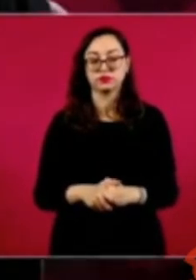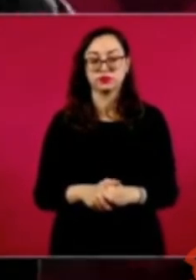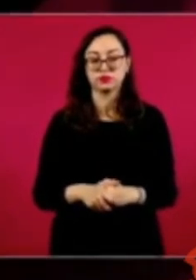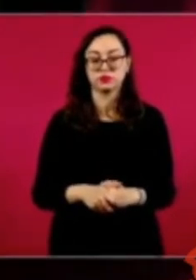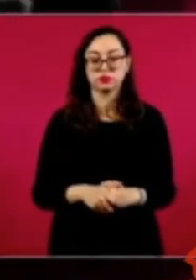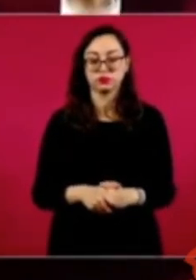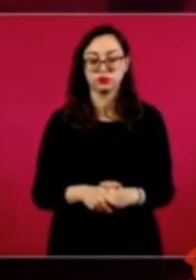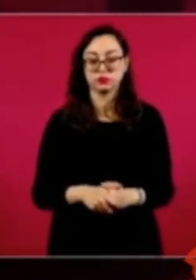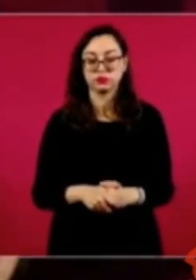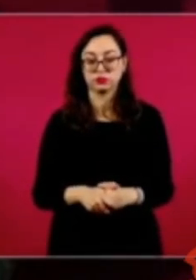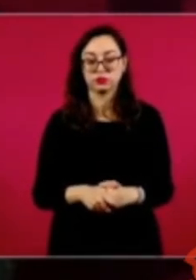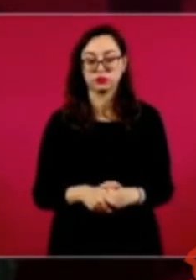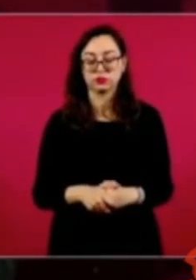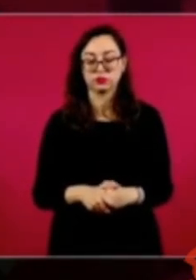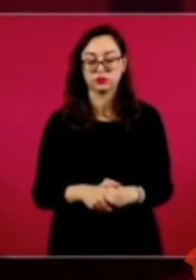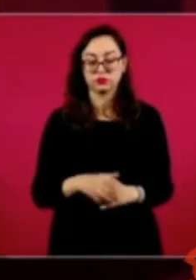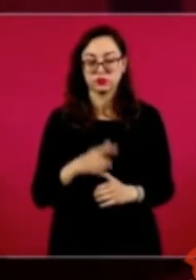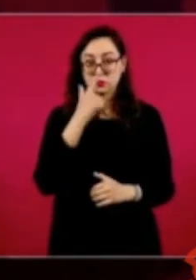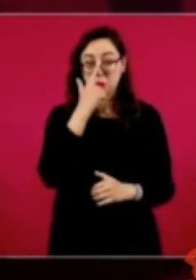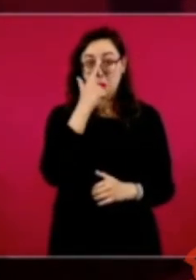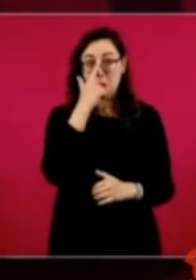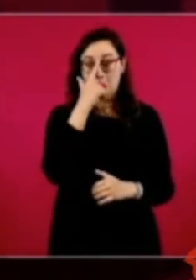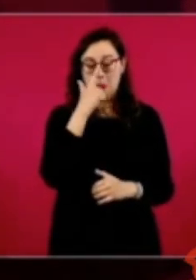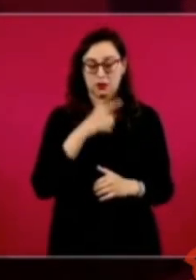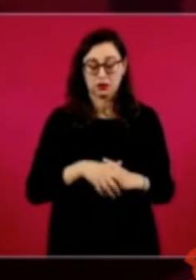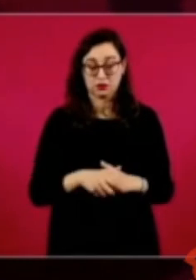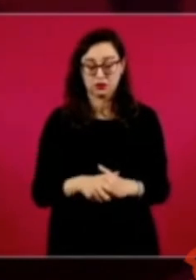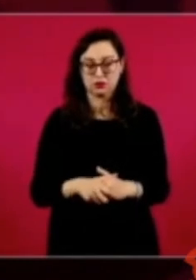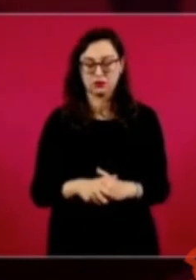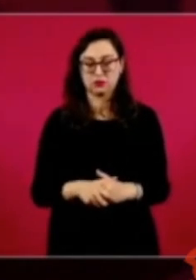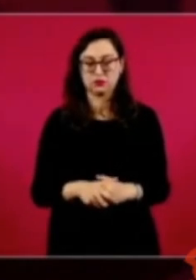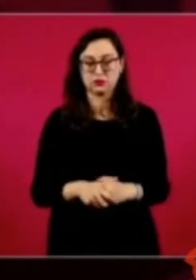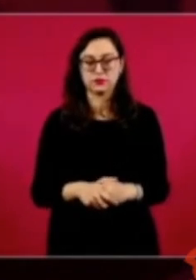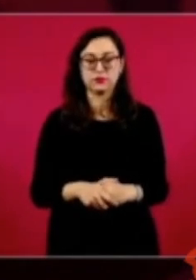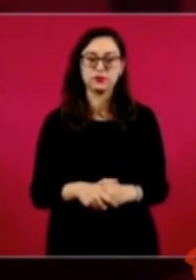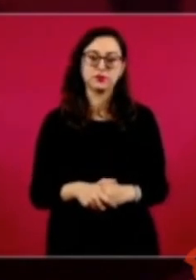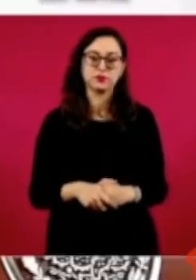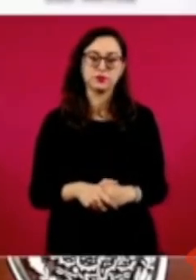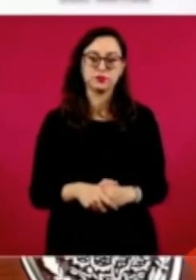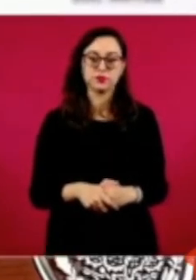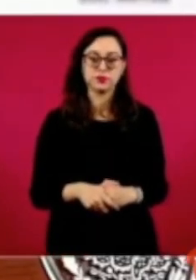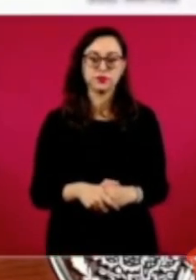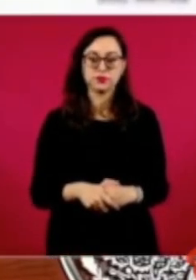que no sean las élites. Yo recuerdo que cuando iban a elegir